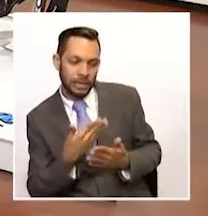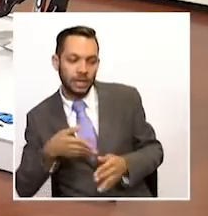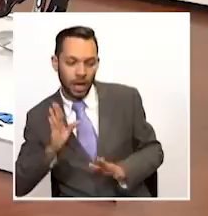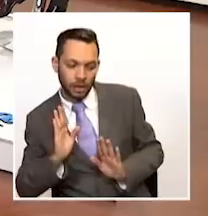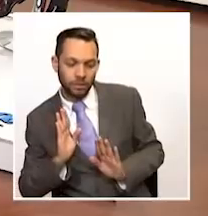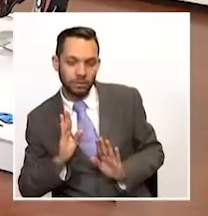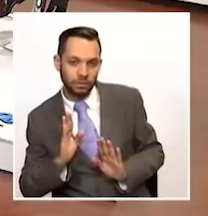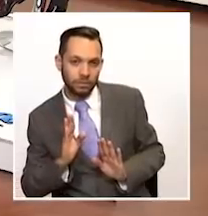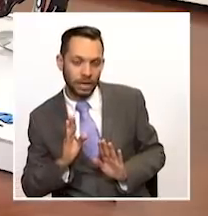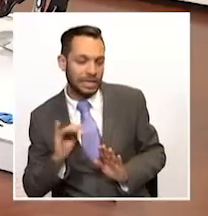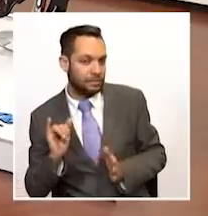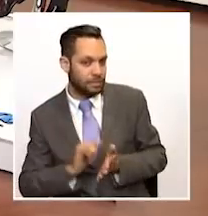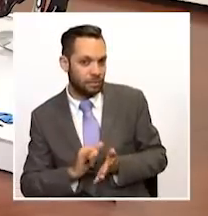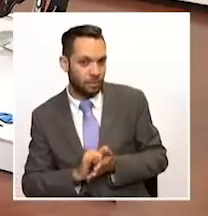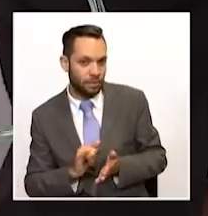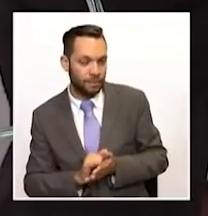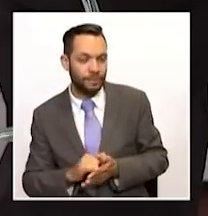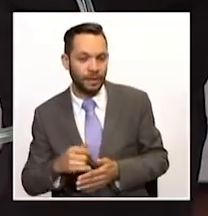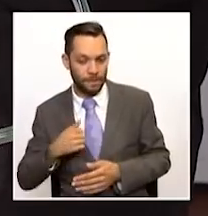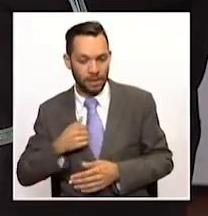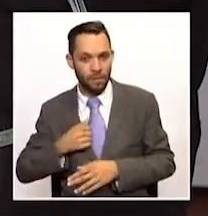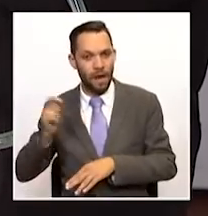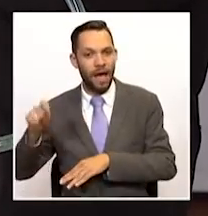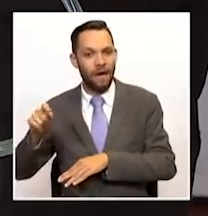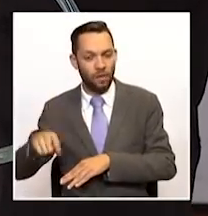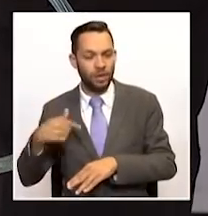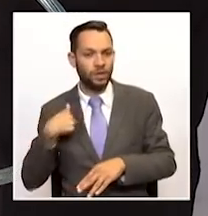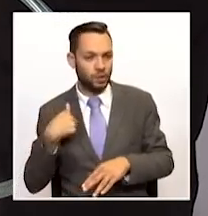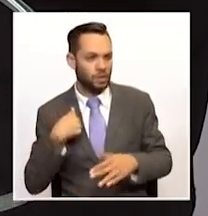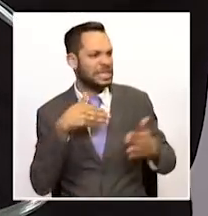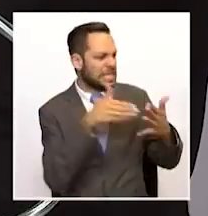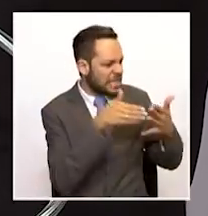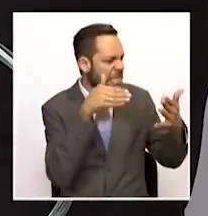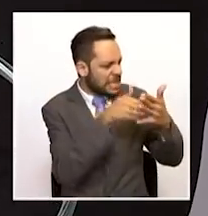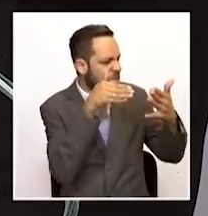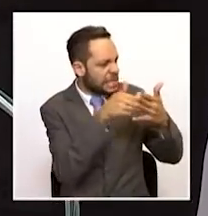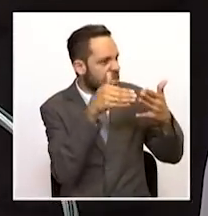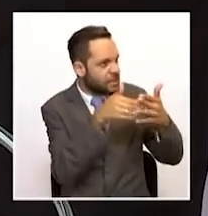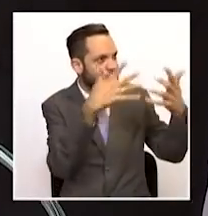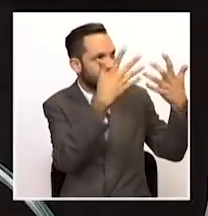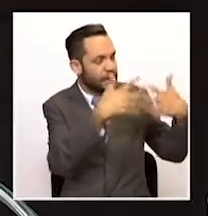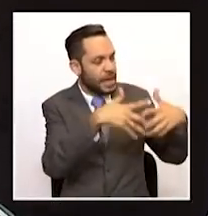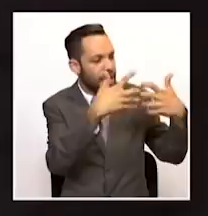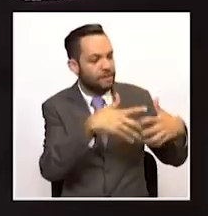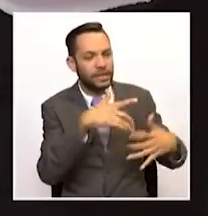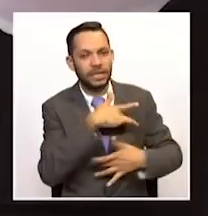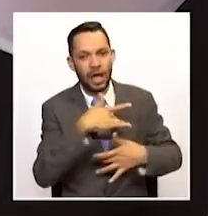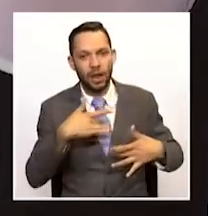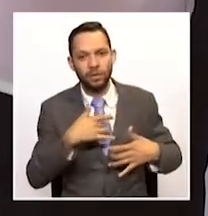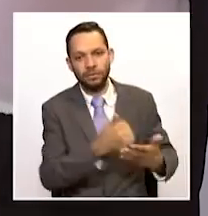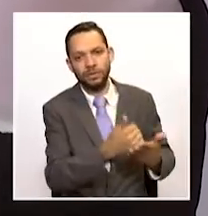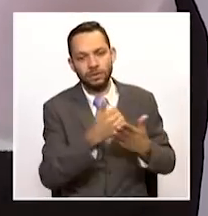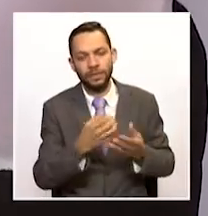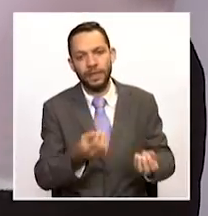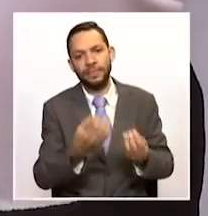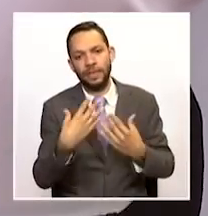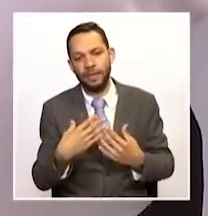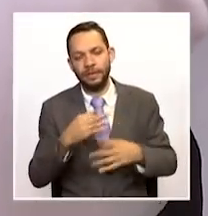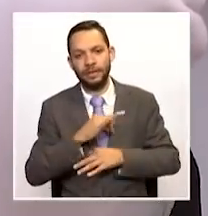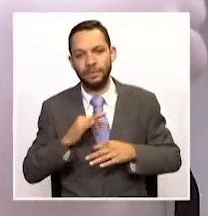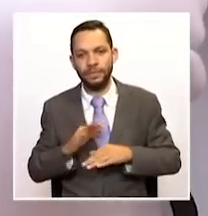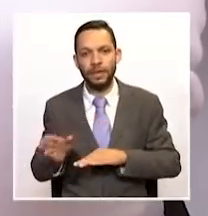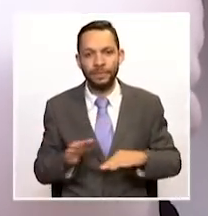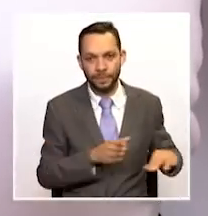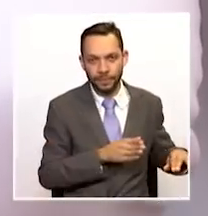sí pues de contar con la mentada mente ser abogada y pelear mucho con la epe ese entonces clases motor con strikes bueno ustedes van a realizar una